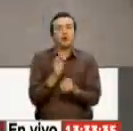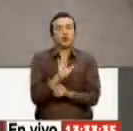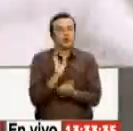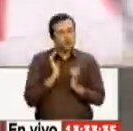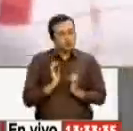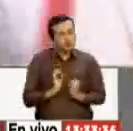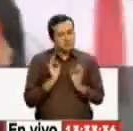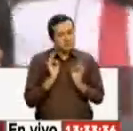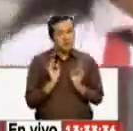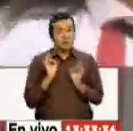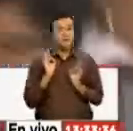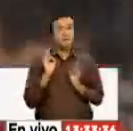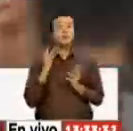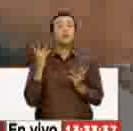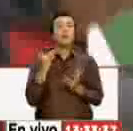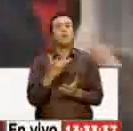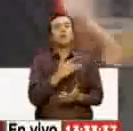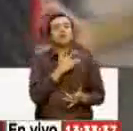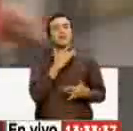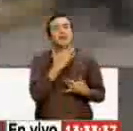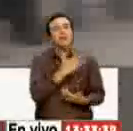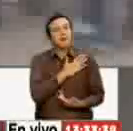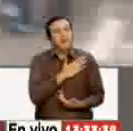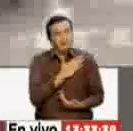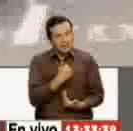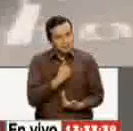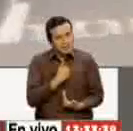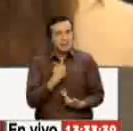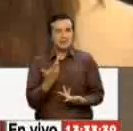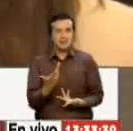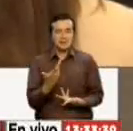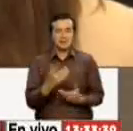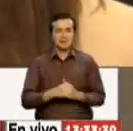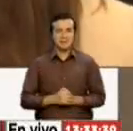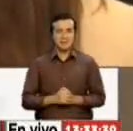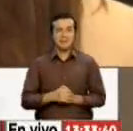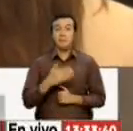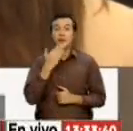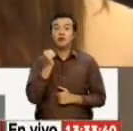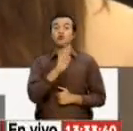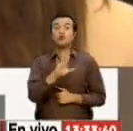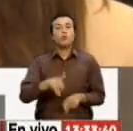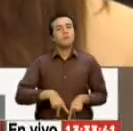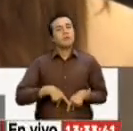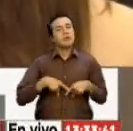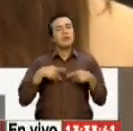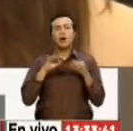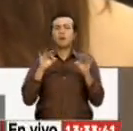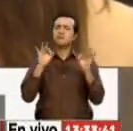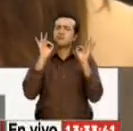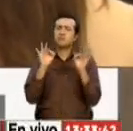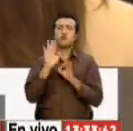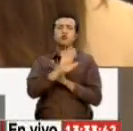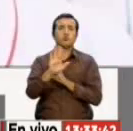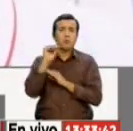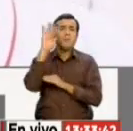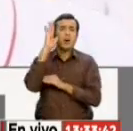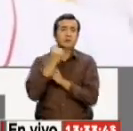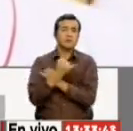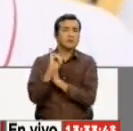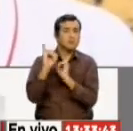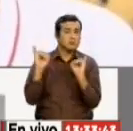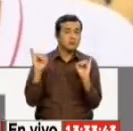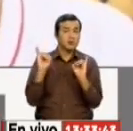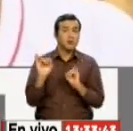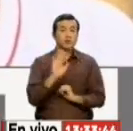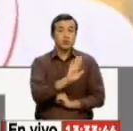físicamente, sino también les brinda confianza en sí mismos. Mejorando también su calidad de vida y se vuelvan más independientes. Para que